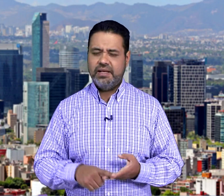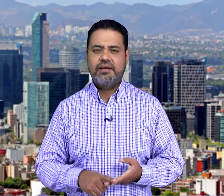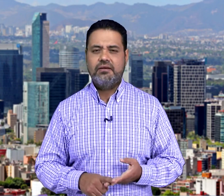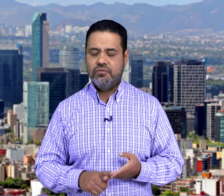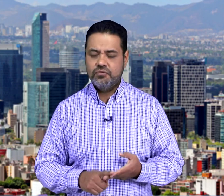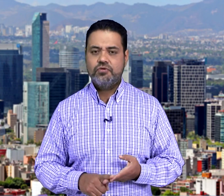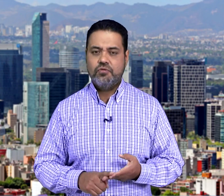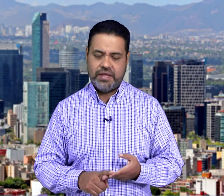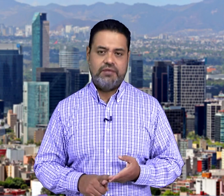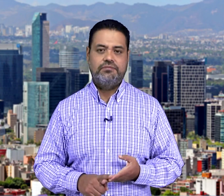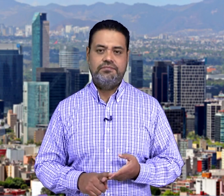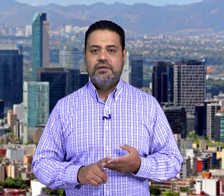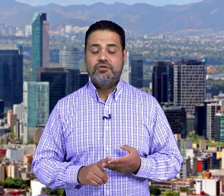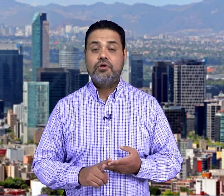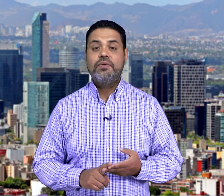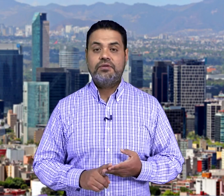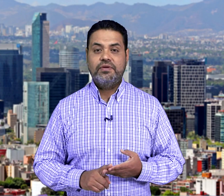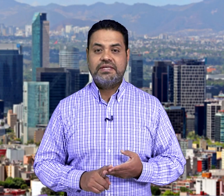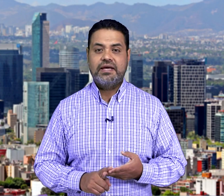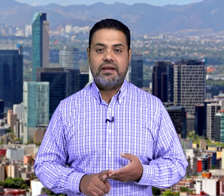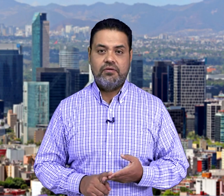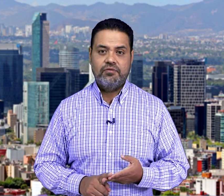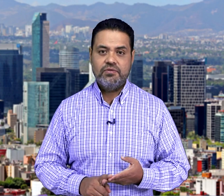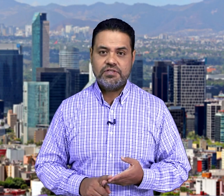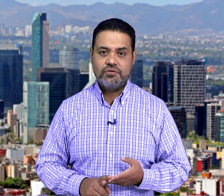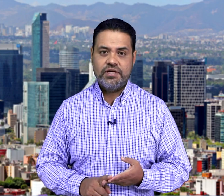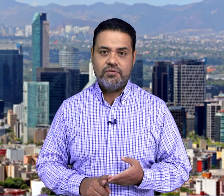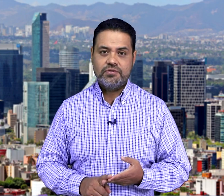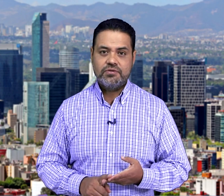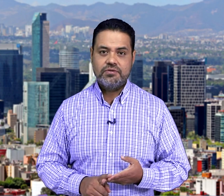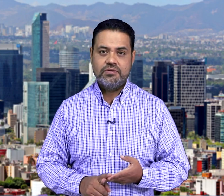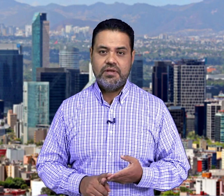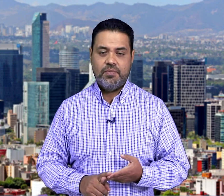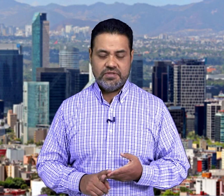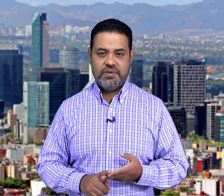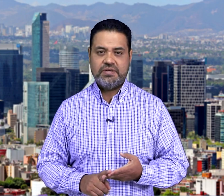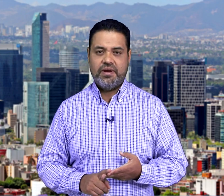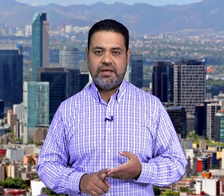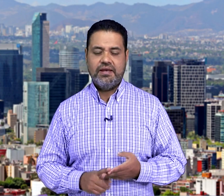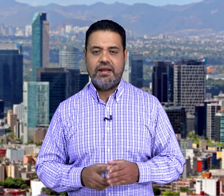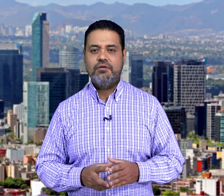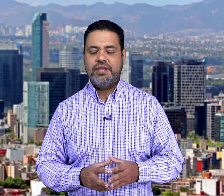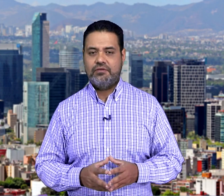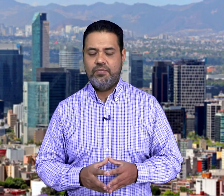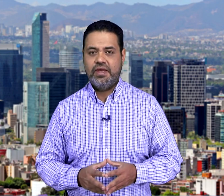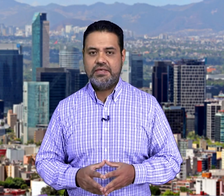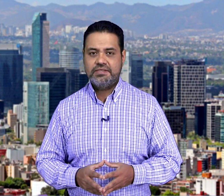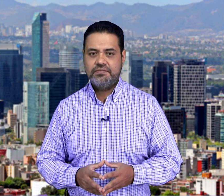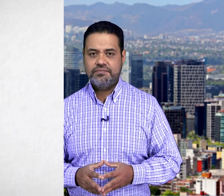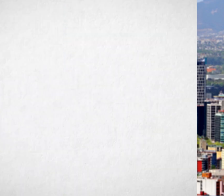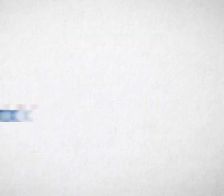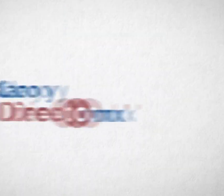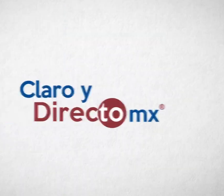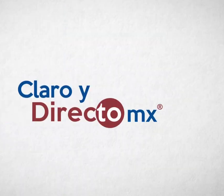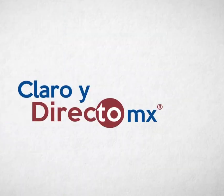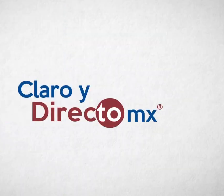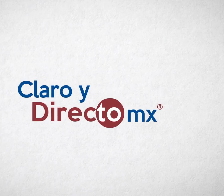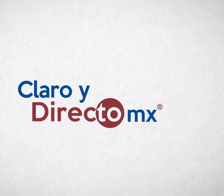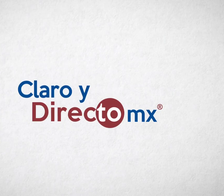tiempo. Manejen con mucho cuidado. Soy Roberto Díaz Guerrero. Nos vemos y escuchamos la próxima semana aquí en Claro y Directo MX.